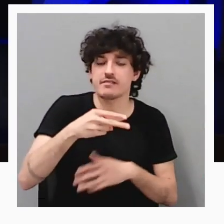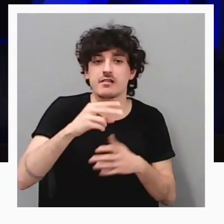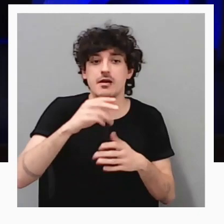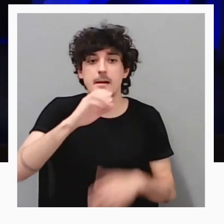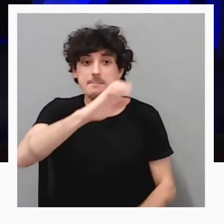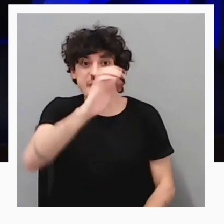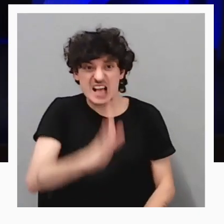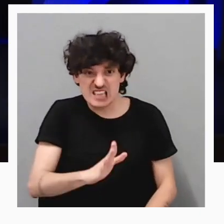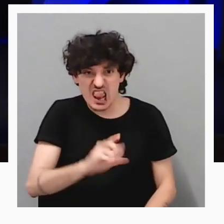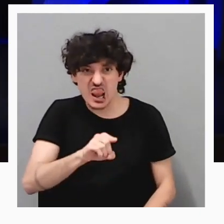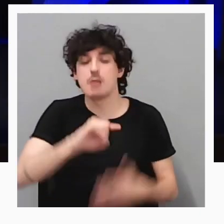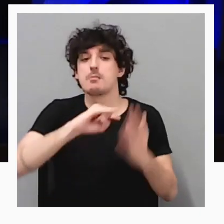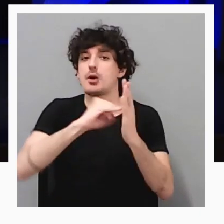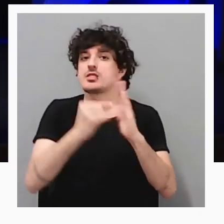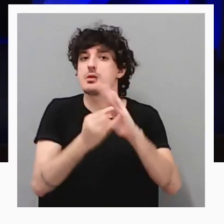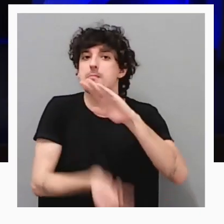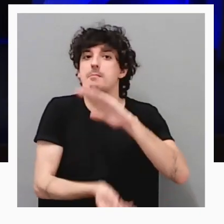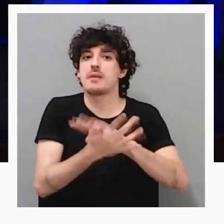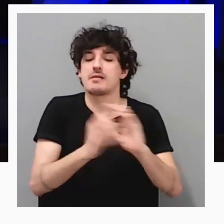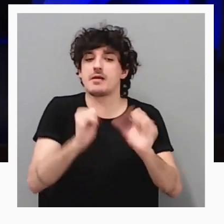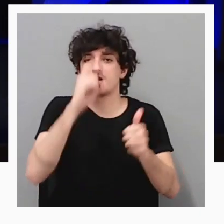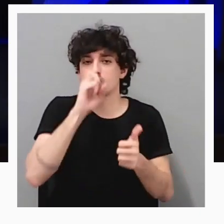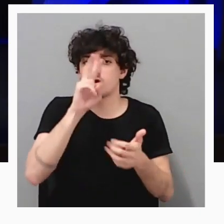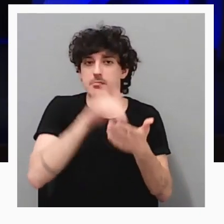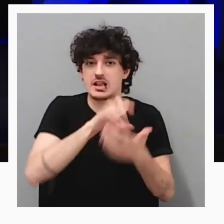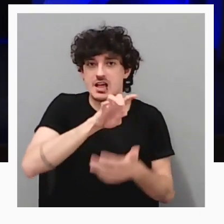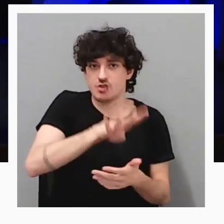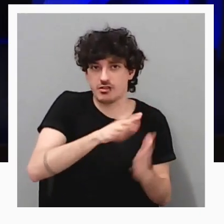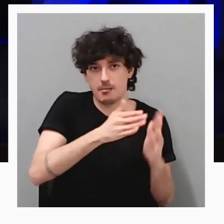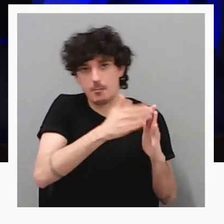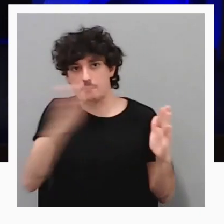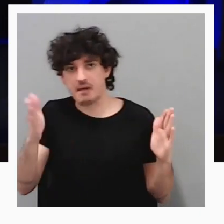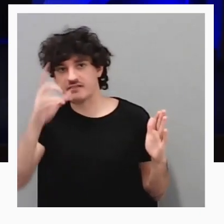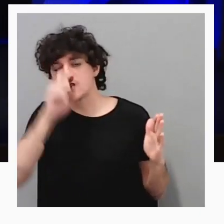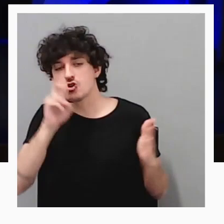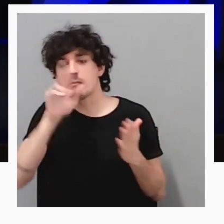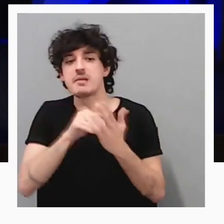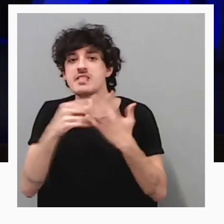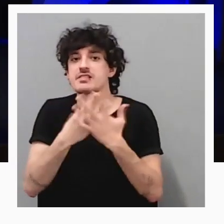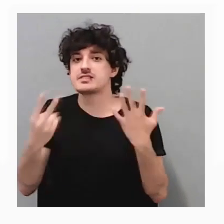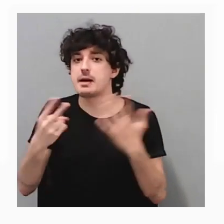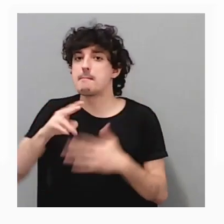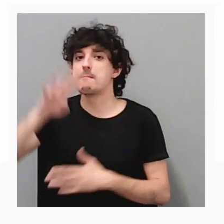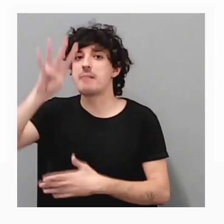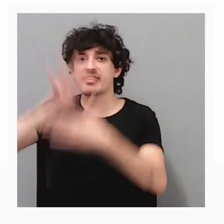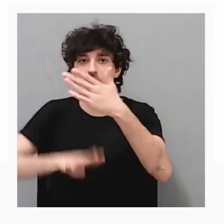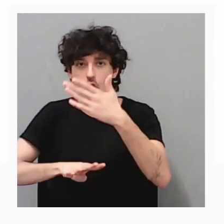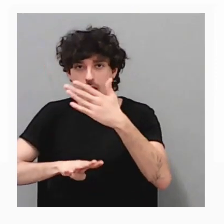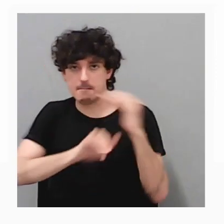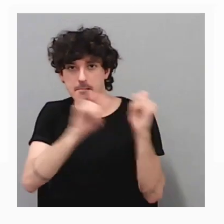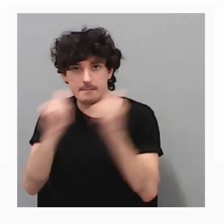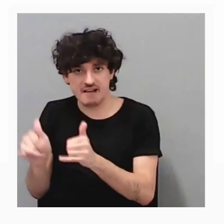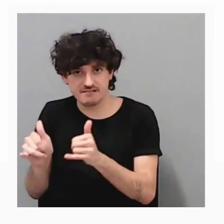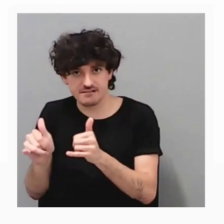en 2014 y en 2017 llegamos a Barcelona, actuamos también a nivel de